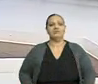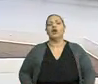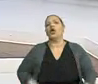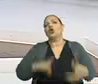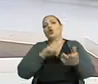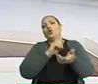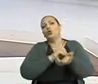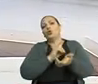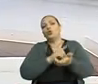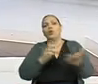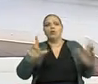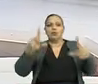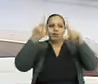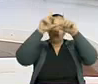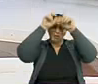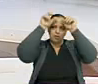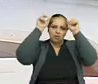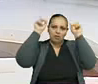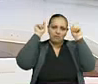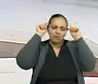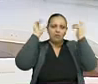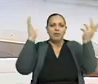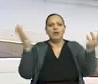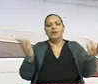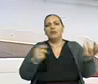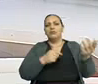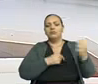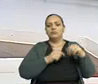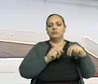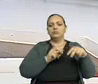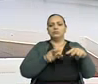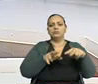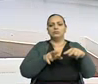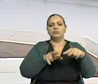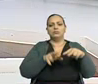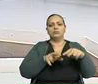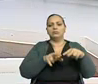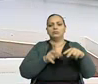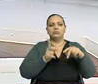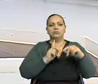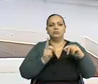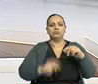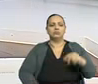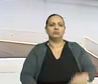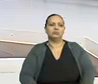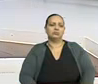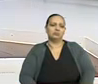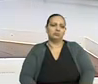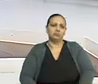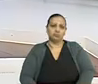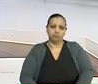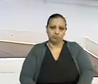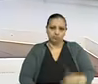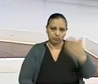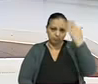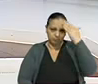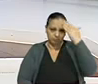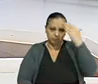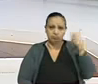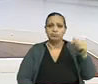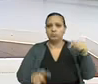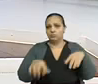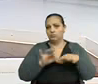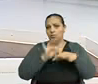sean enfermeras, auxiliares. Ya la gente vivió la experiencia. ¿Sí sabe cuántos médicos cayeron en esta